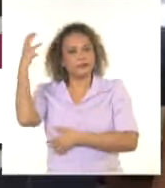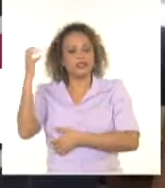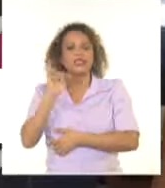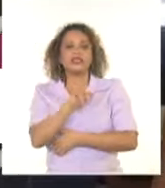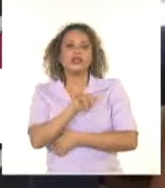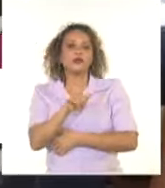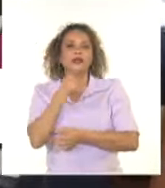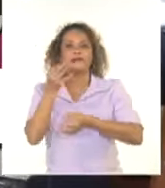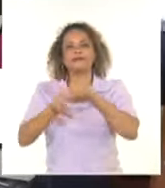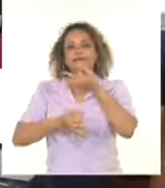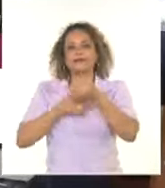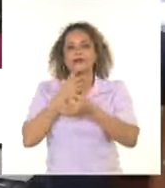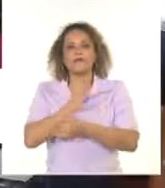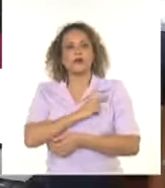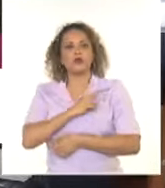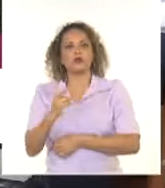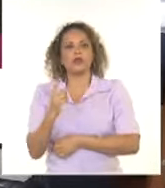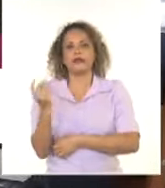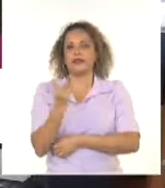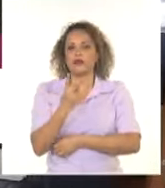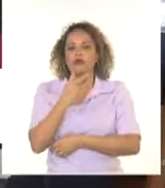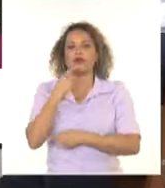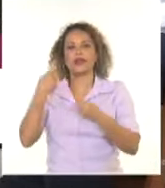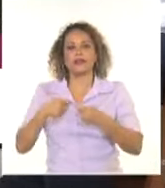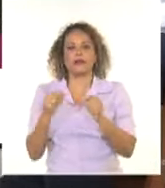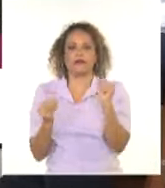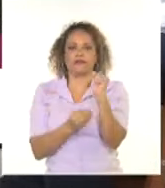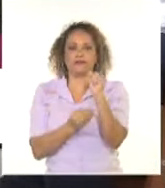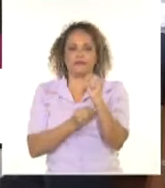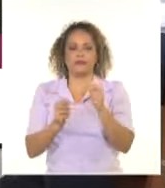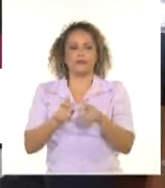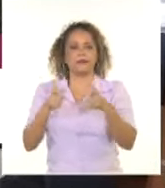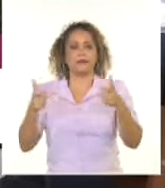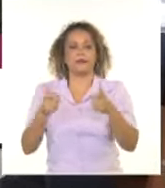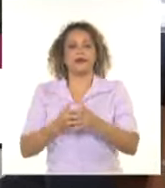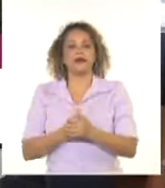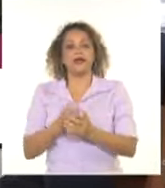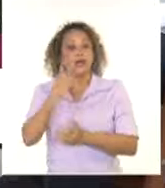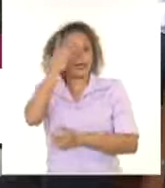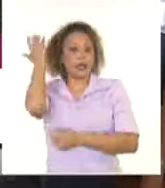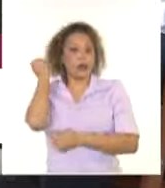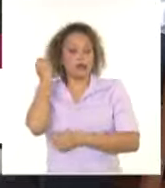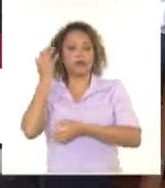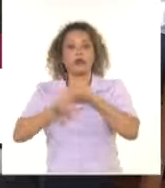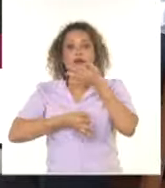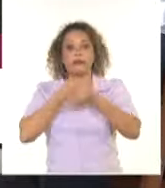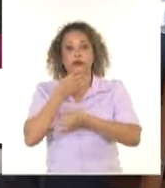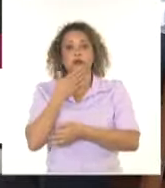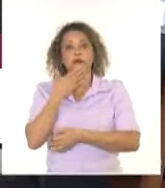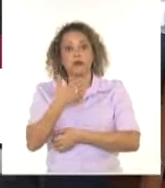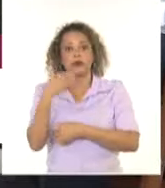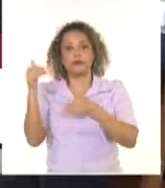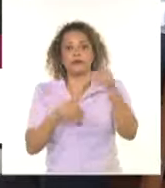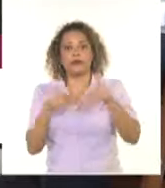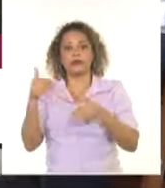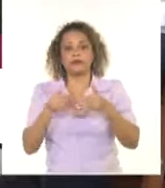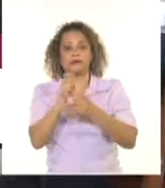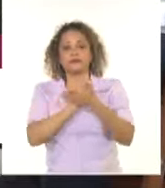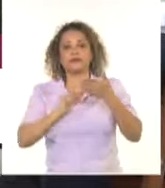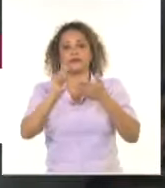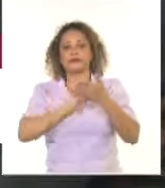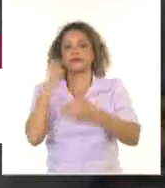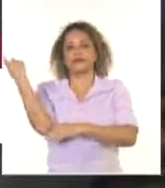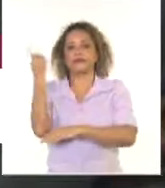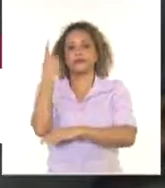ratificaron la voluntad común de fortalecerlas. Raúl resaltó la importancia de la participación efectiva de Vietnam en el Plan Nacional de